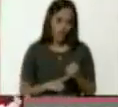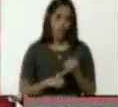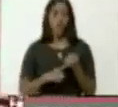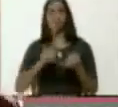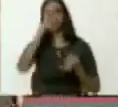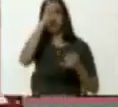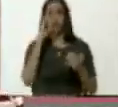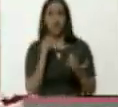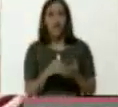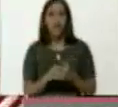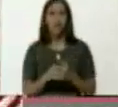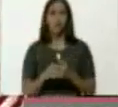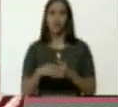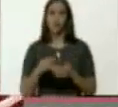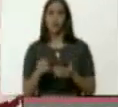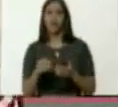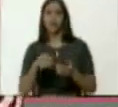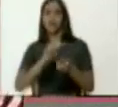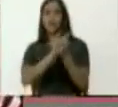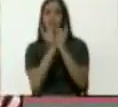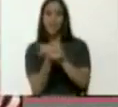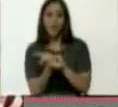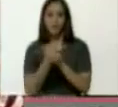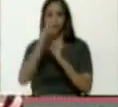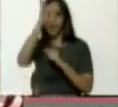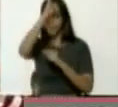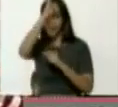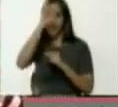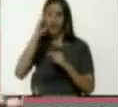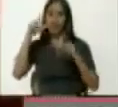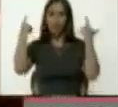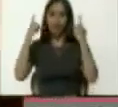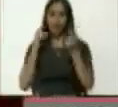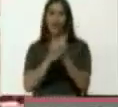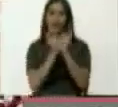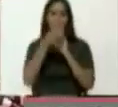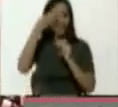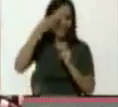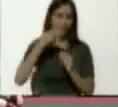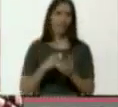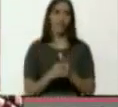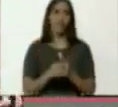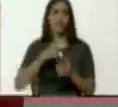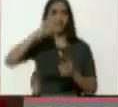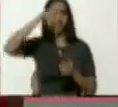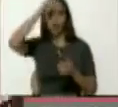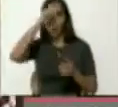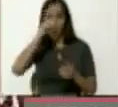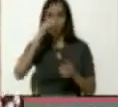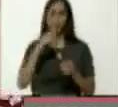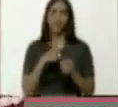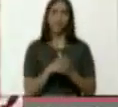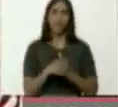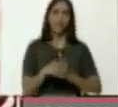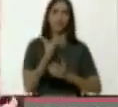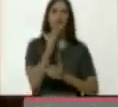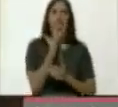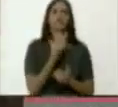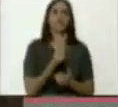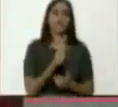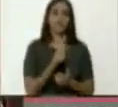que si Diosdado se pasó de La Guaira y ahorita es de los Magallanes, ¿verdad? Que si Jorge Rodríguez, que se dejó crecer la